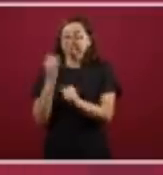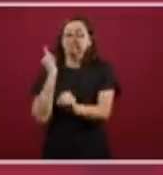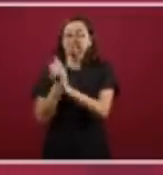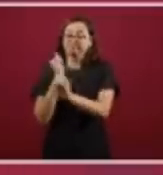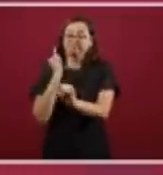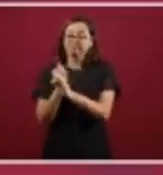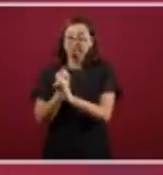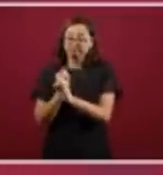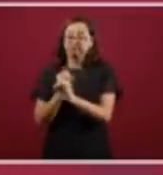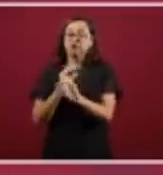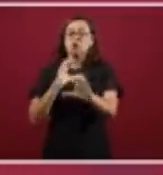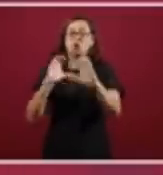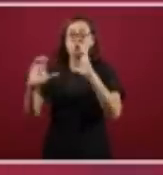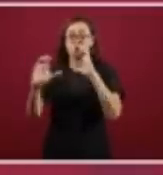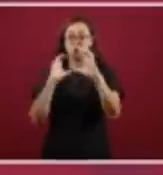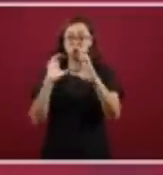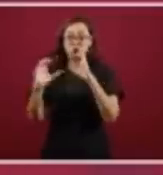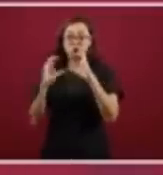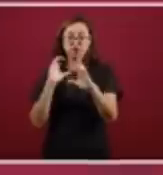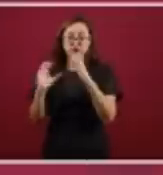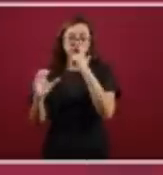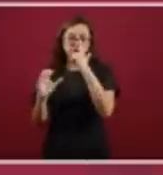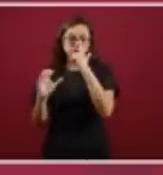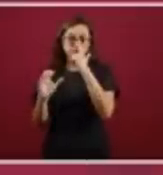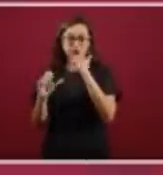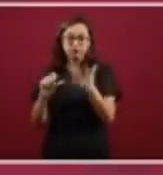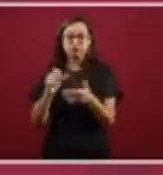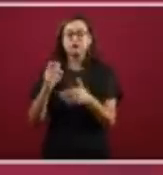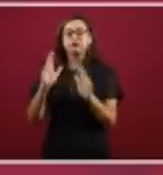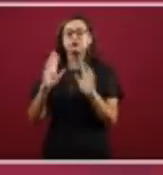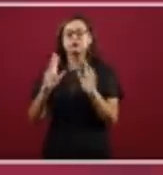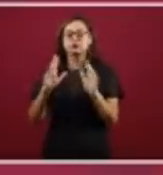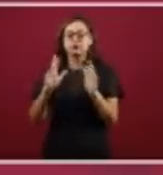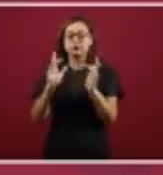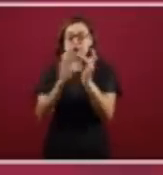con los 13,000 centros integrados.